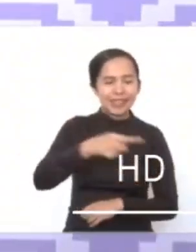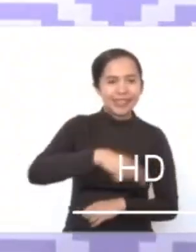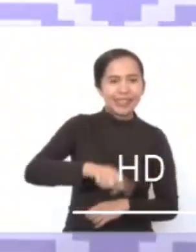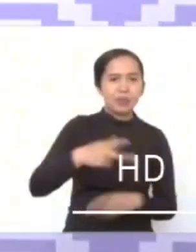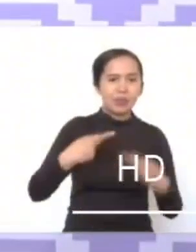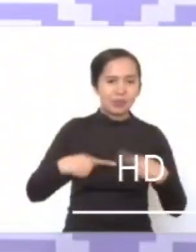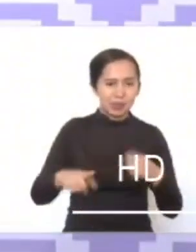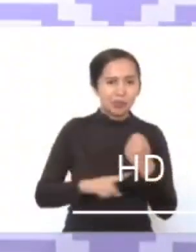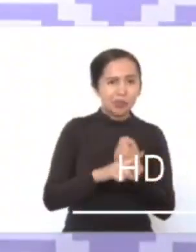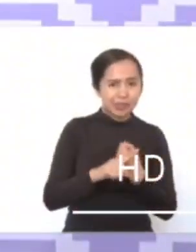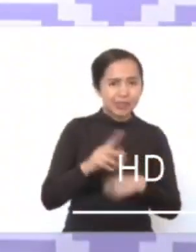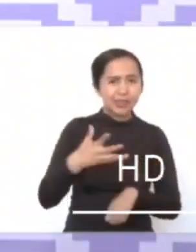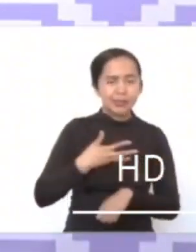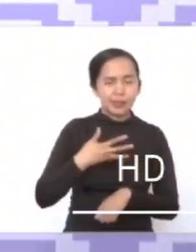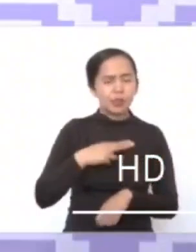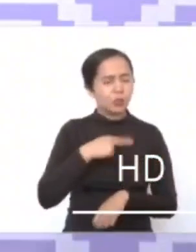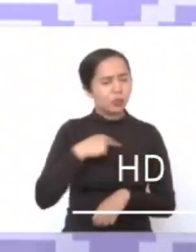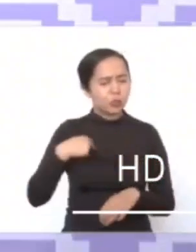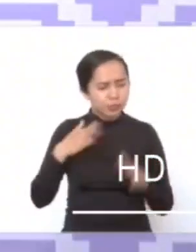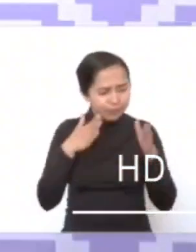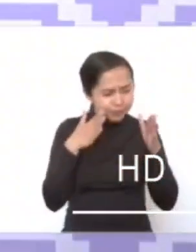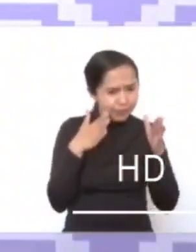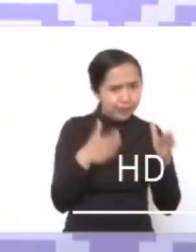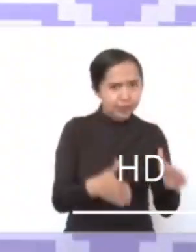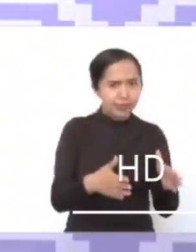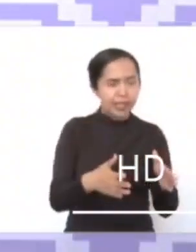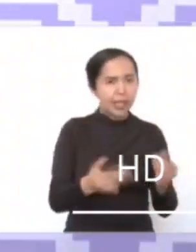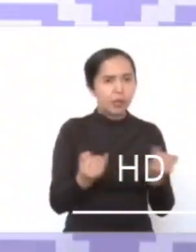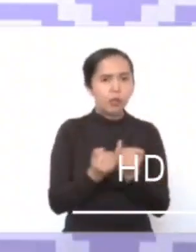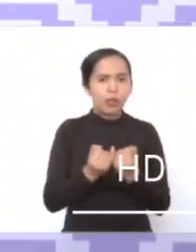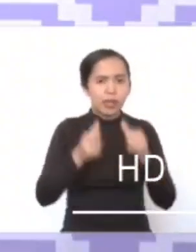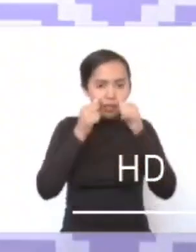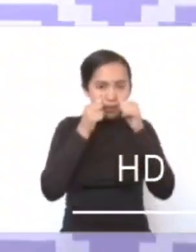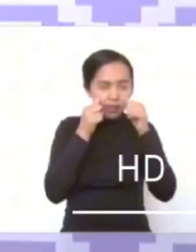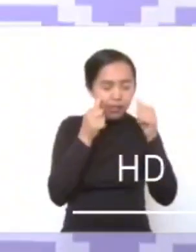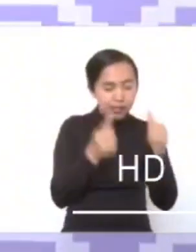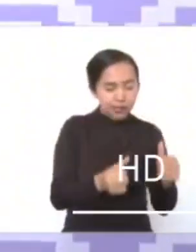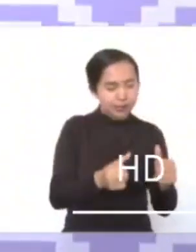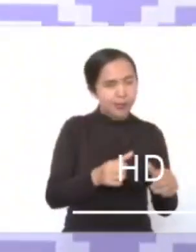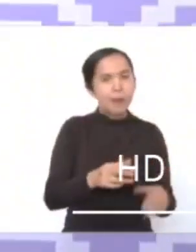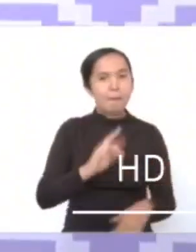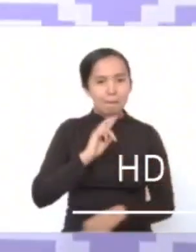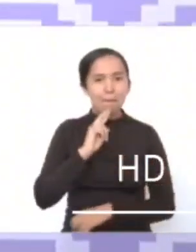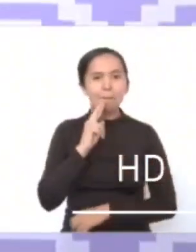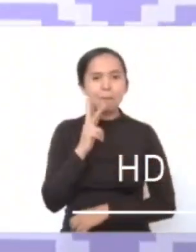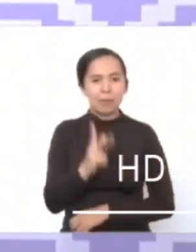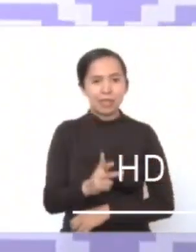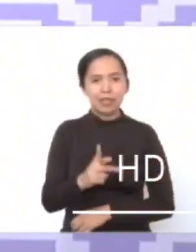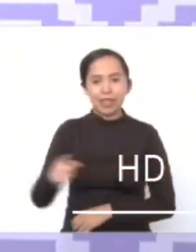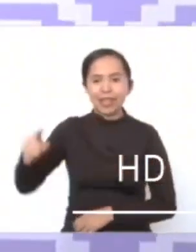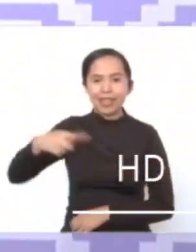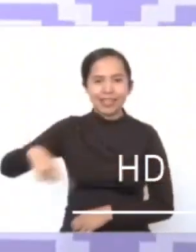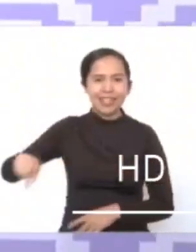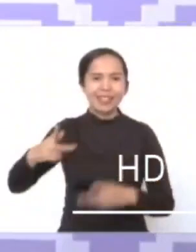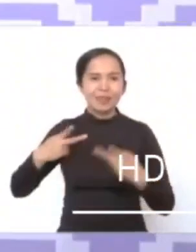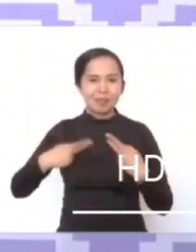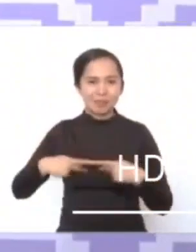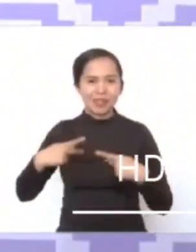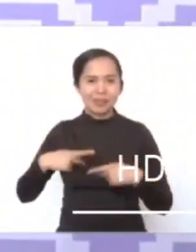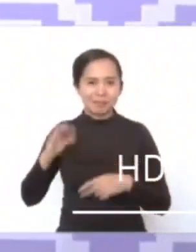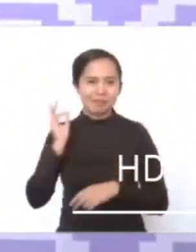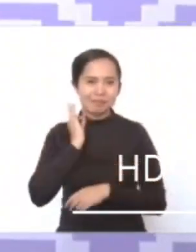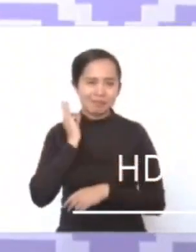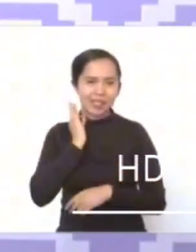centro. Hemos mejorado, buscado mejorar la atención, y todas y todos en la Fiscalía y